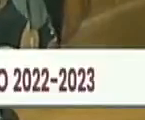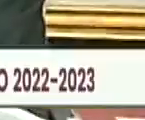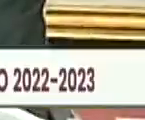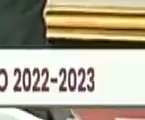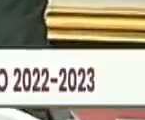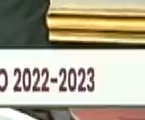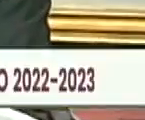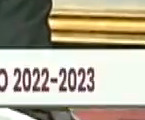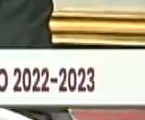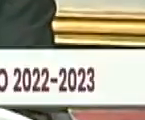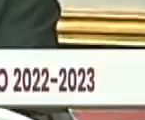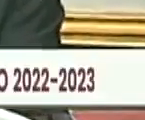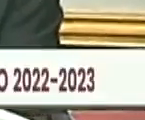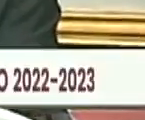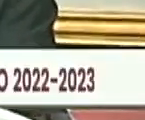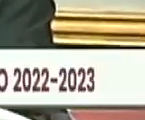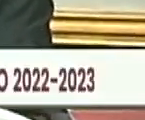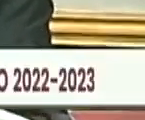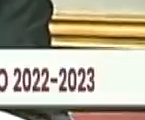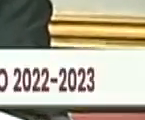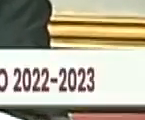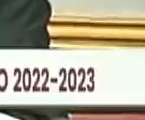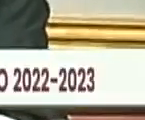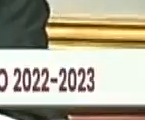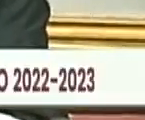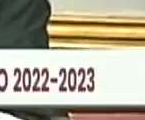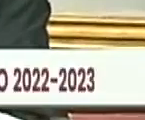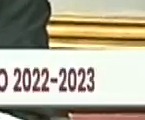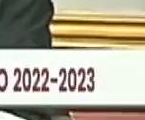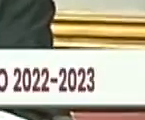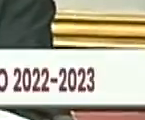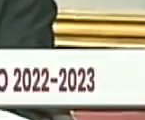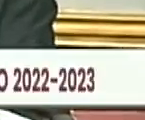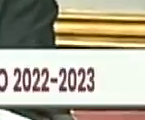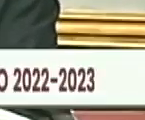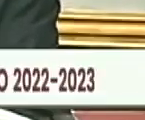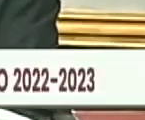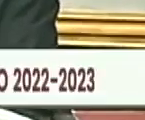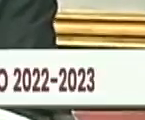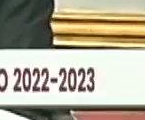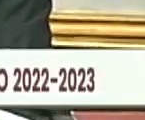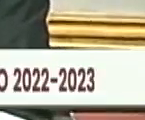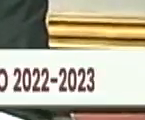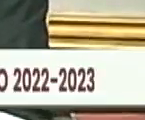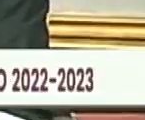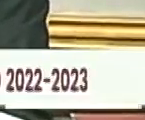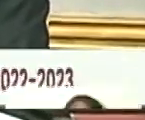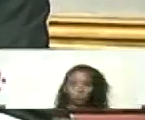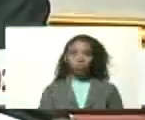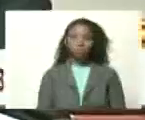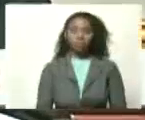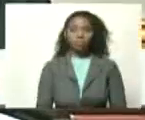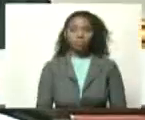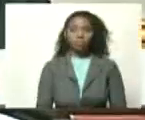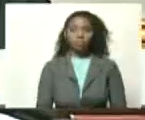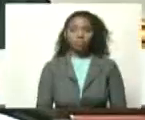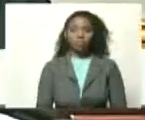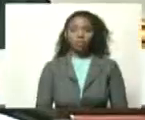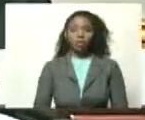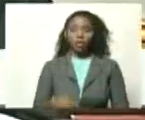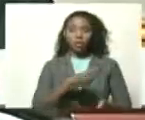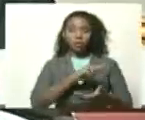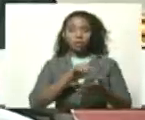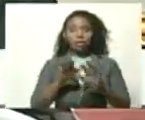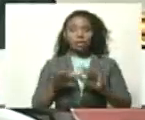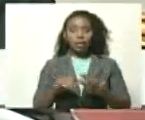Gracias, secretaria. Se declara abierta la sesión. Por favor, secretaria, sírvase a dar lectura al